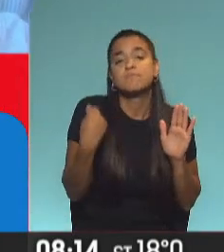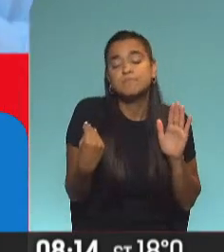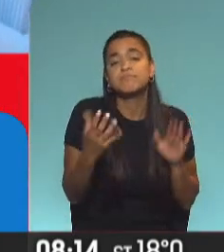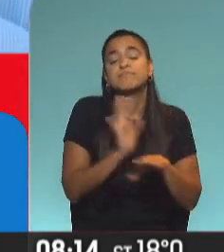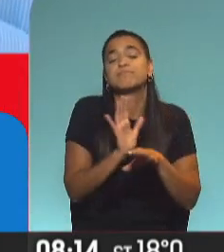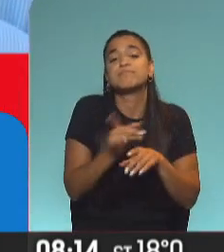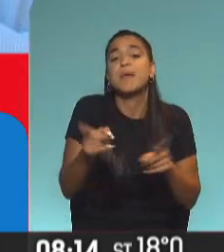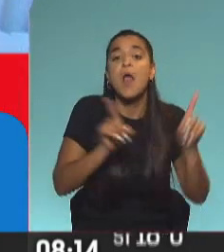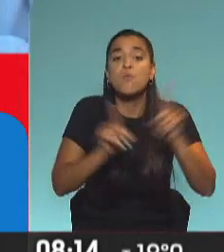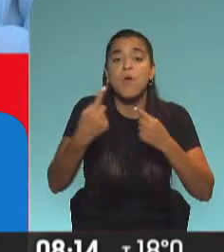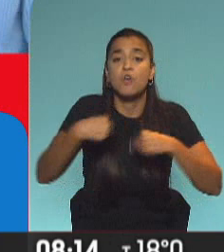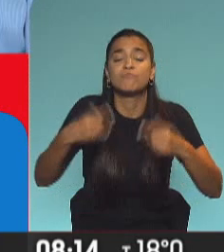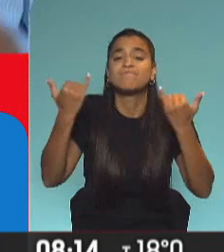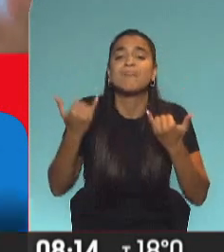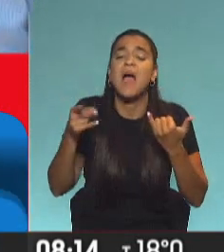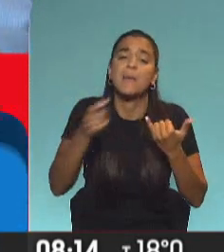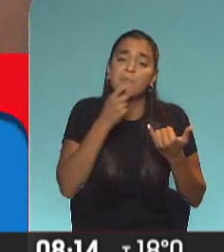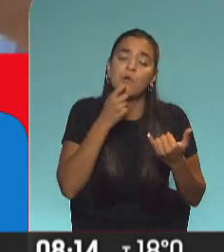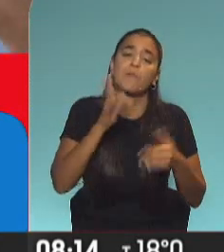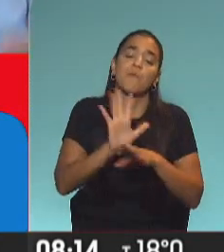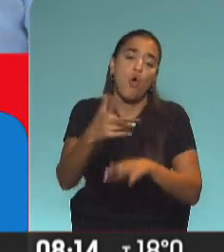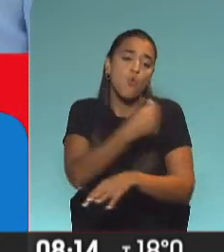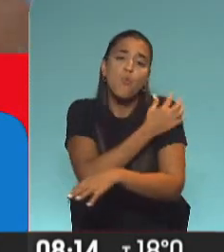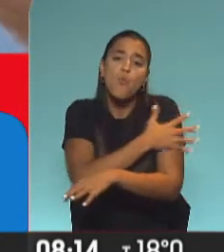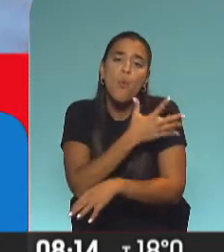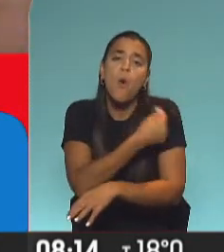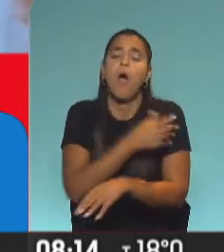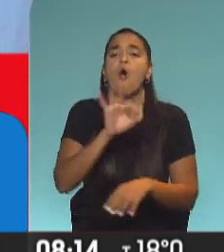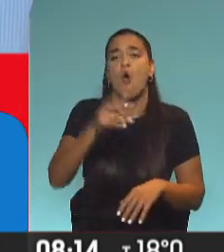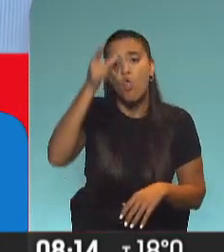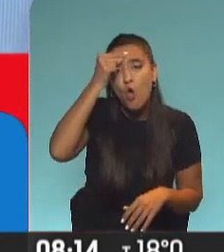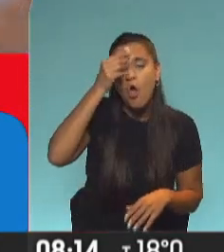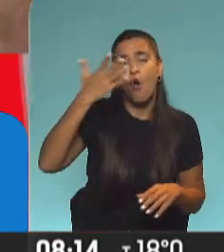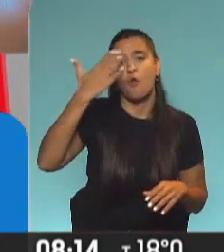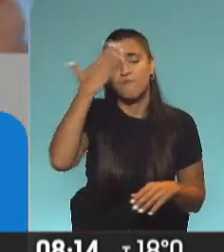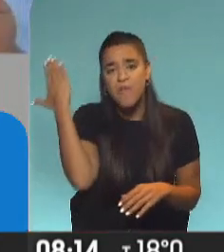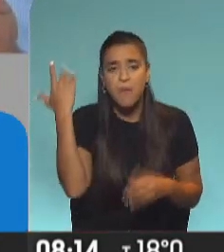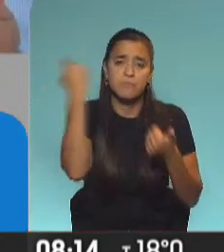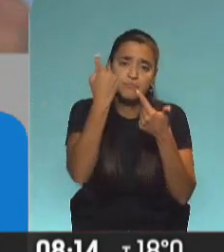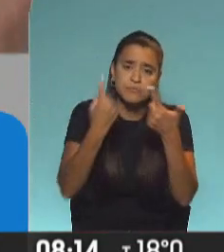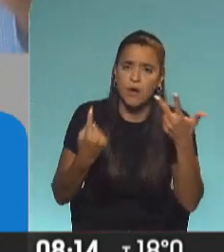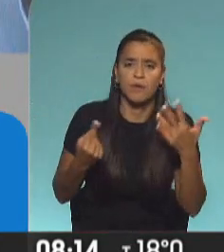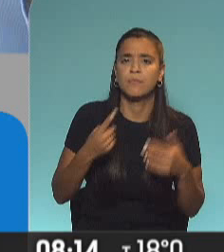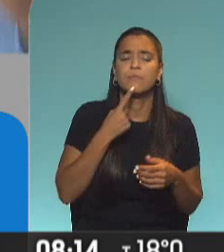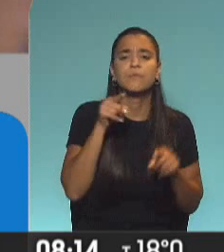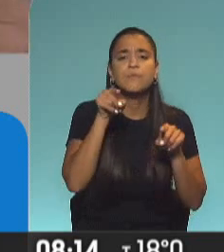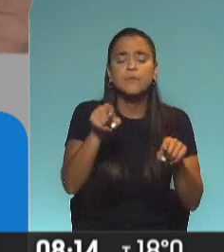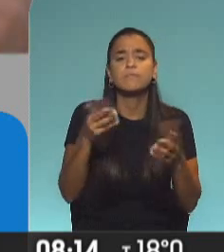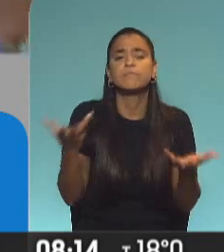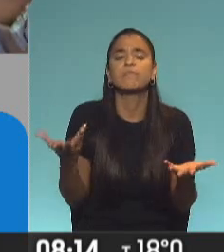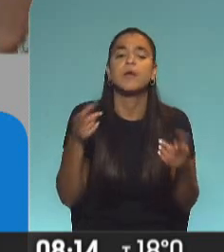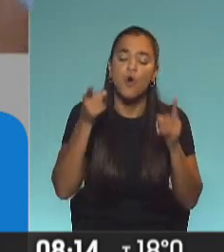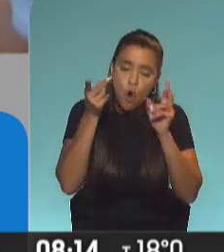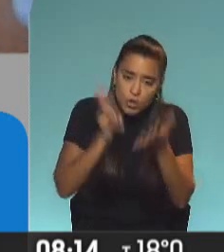colaterales o indeseados que ha tenido, vinculados con el lugar de la aplicación, el eventual dolor de cabeza, fiebre, etc. Ahora bien,